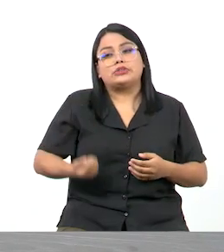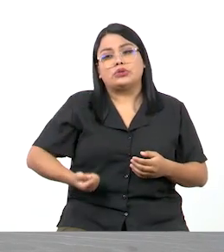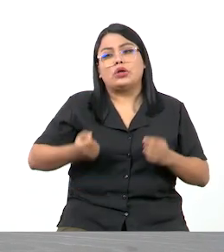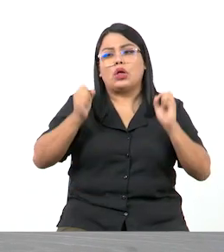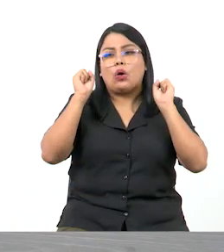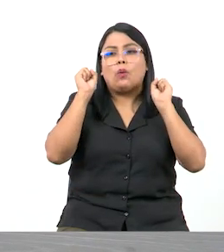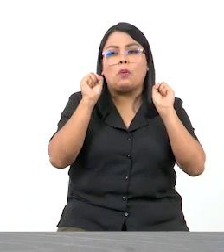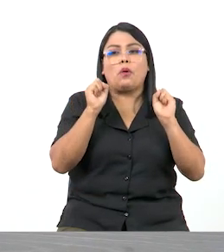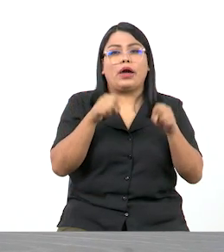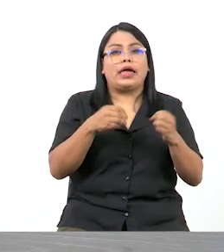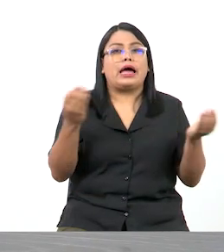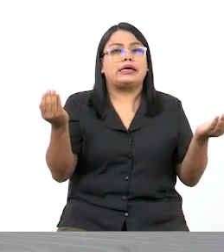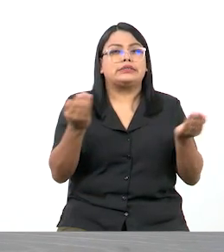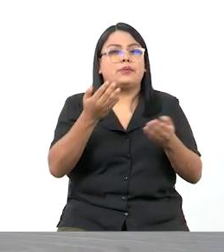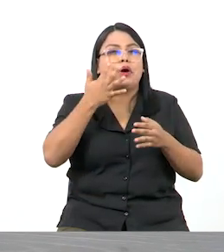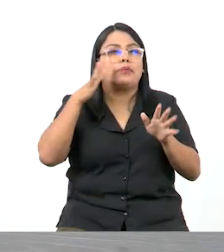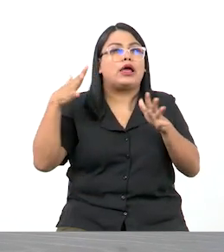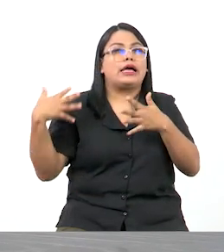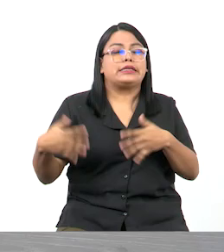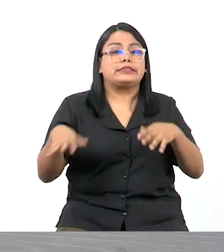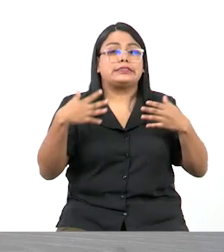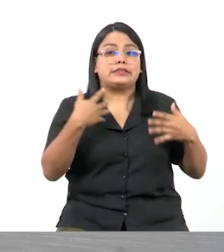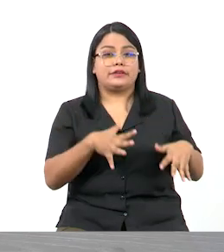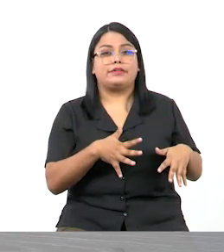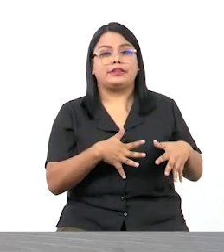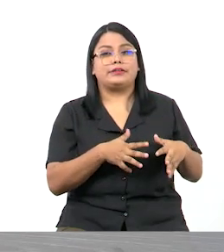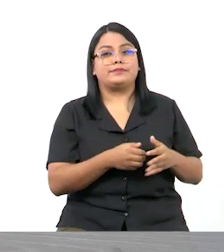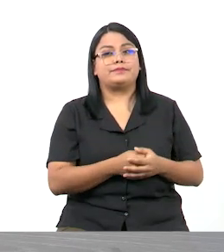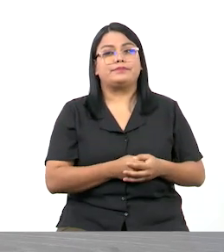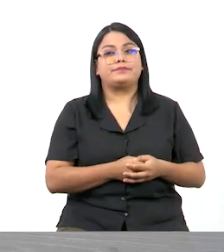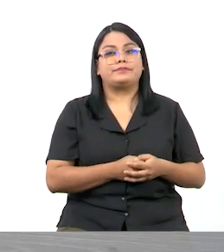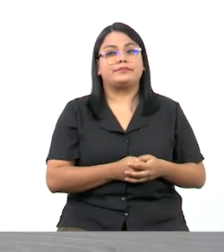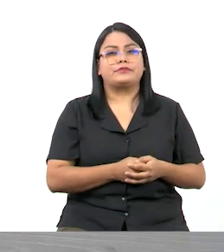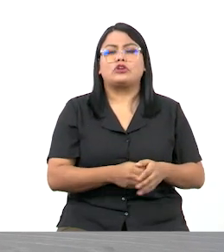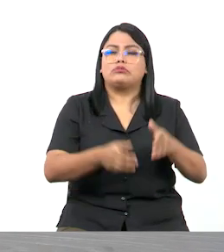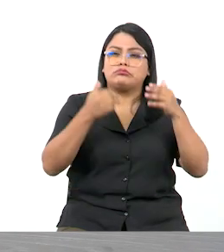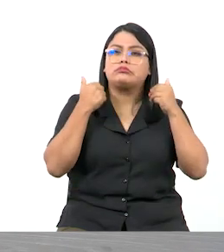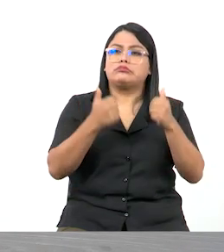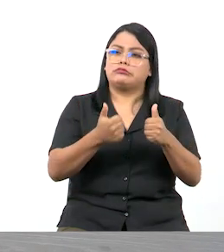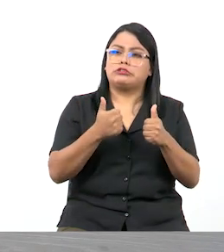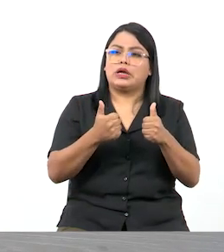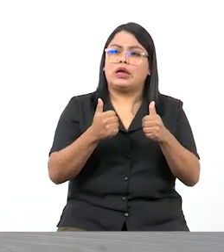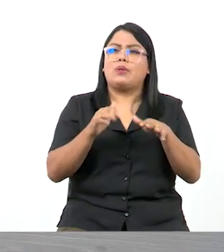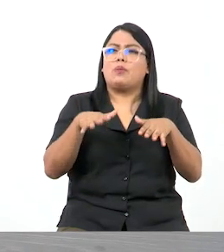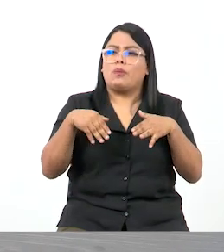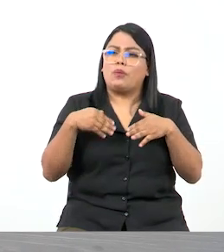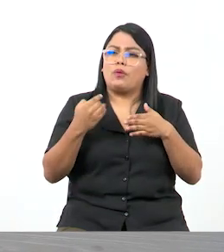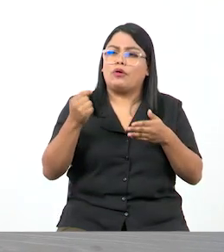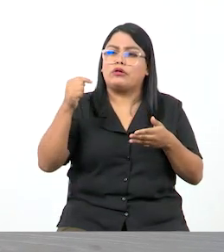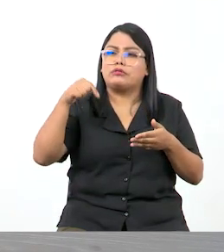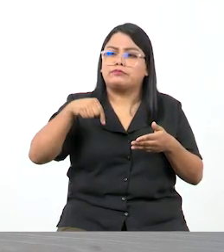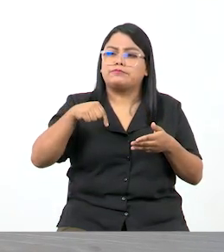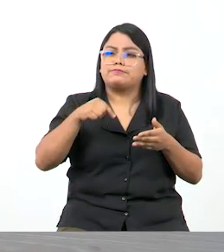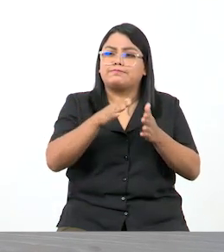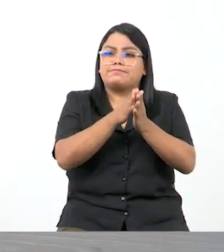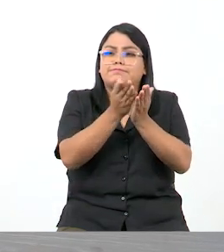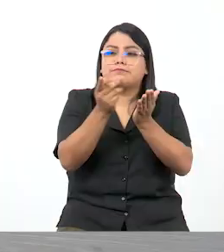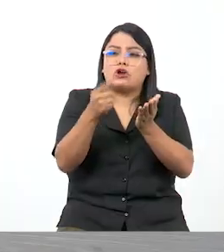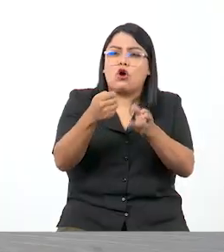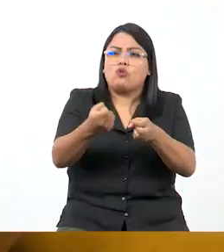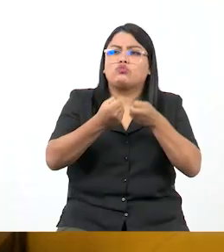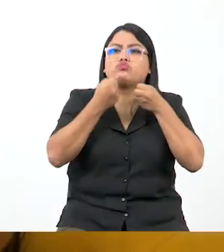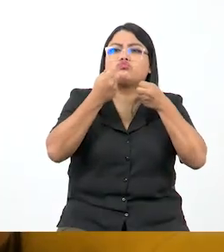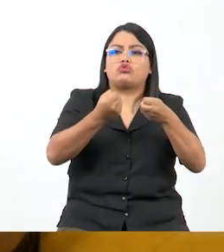va a pedir al estudiantado que haga alguna actividad o genere un producto. Qué bueno, Oliver, porque